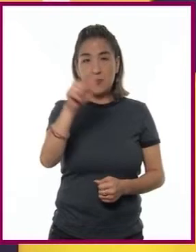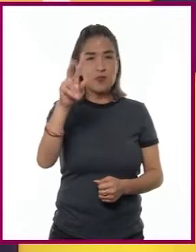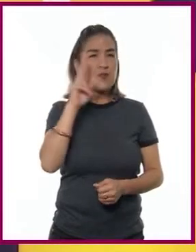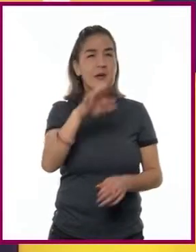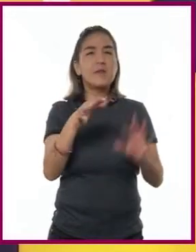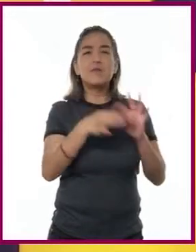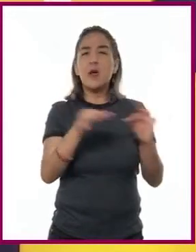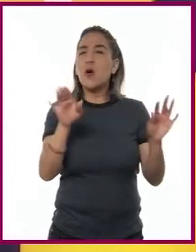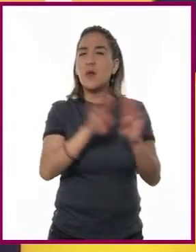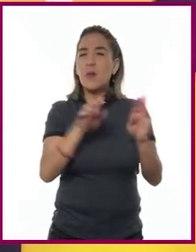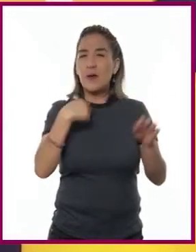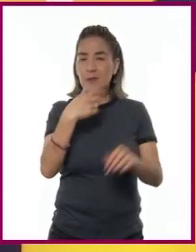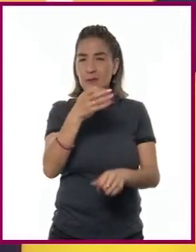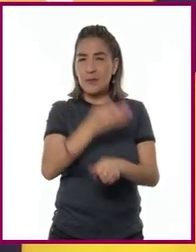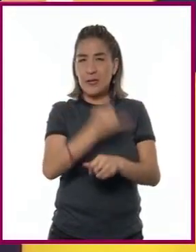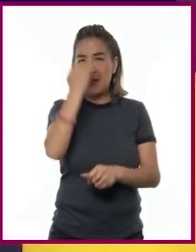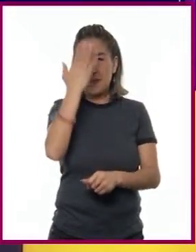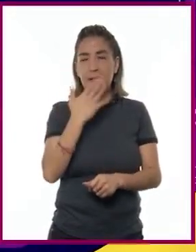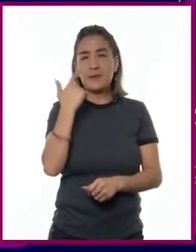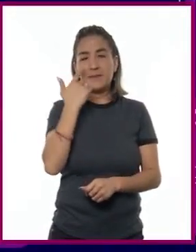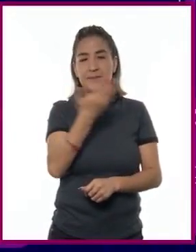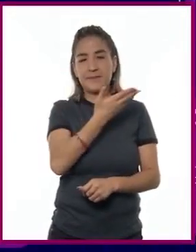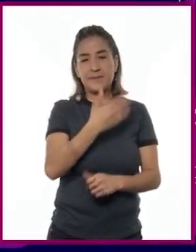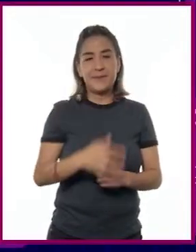anterior, consideren lo siguiente.